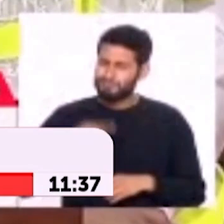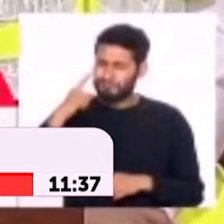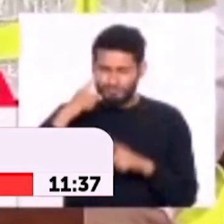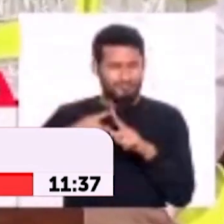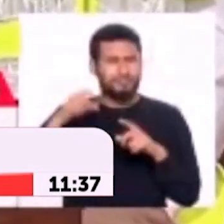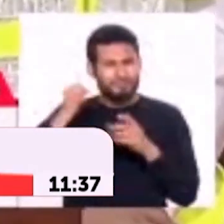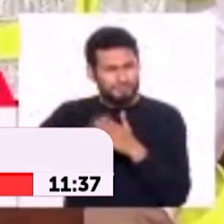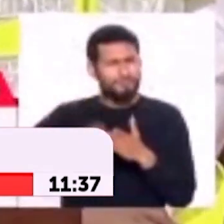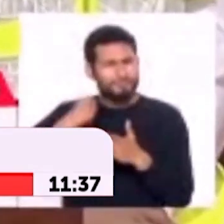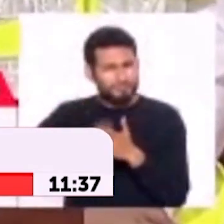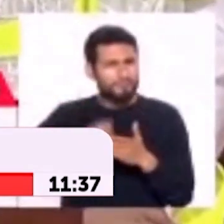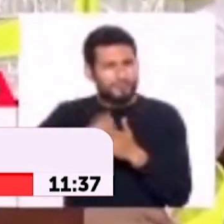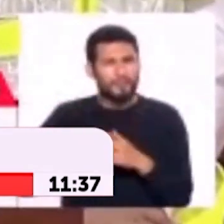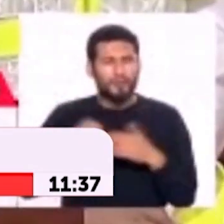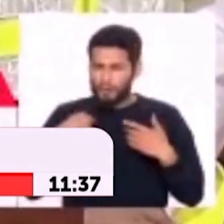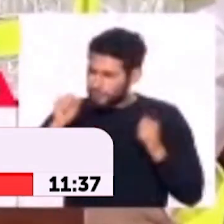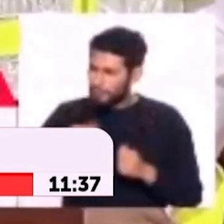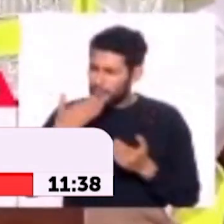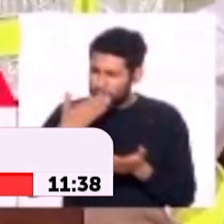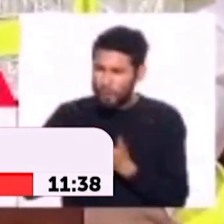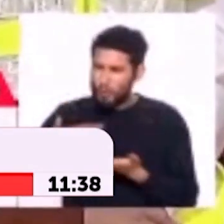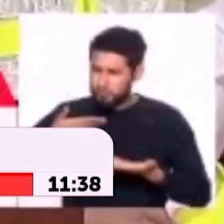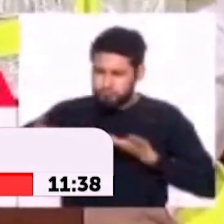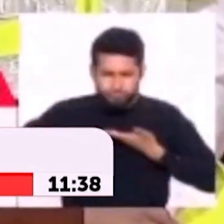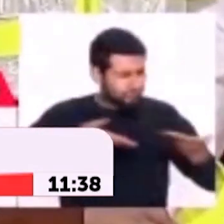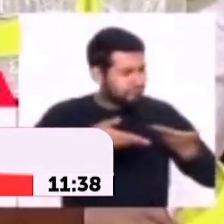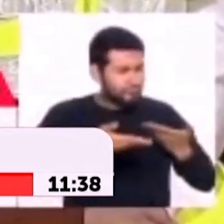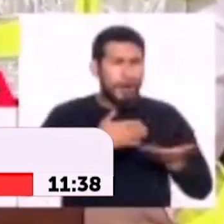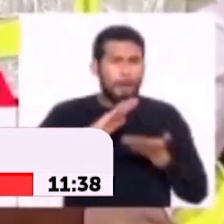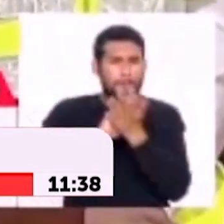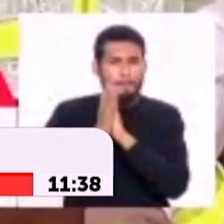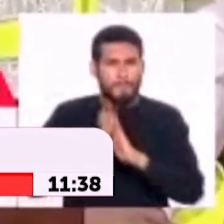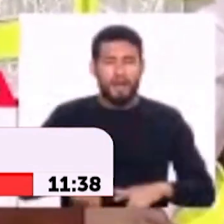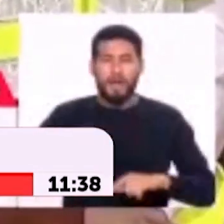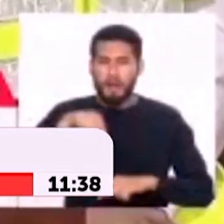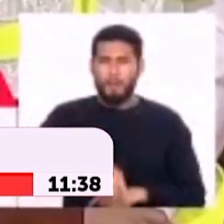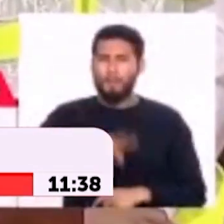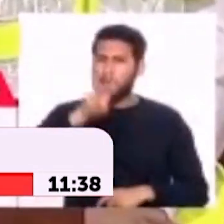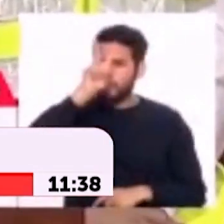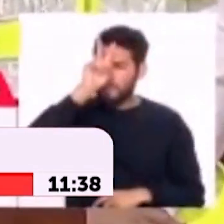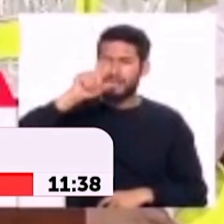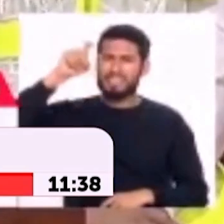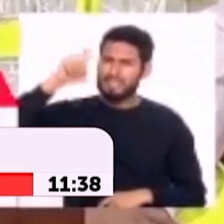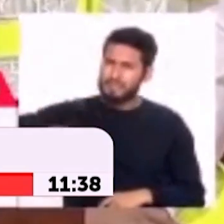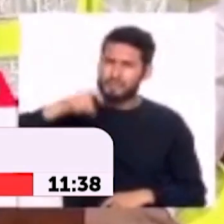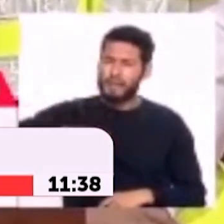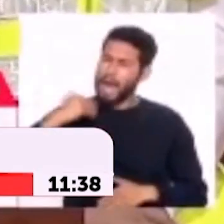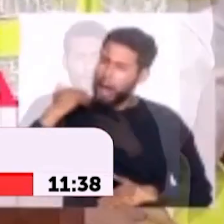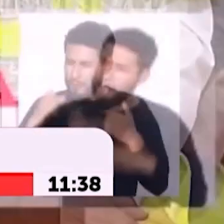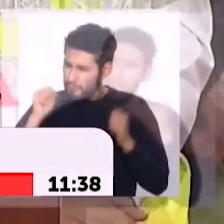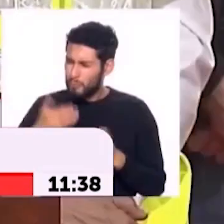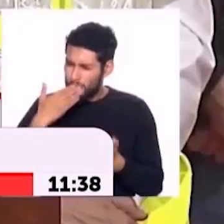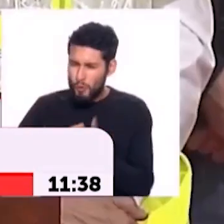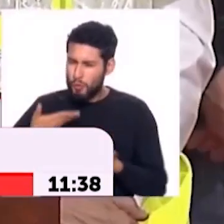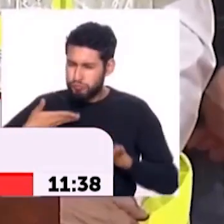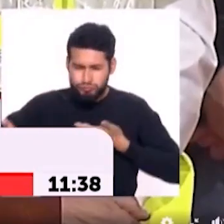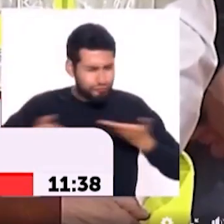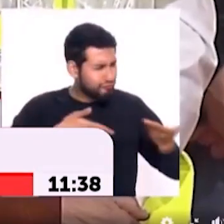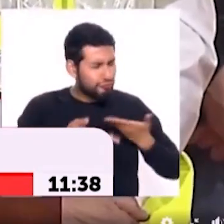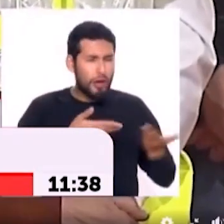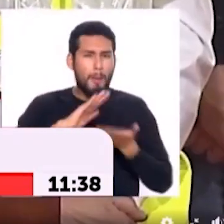buscando ese diálogo y esa paz. El Perú necesita avanzar.